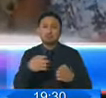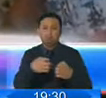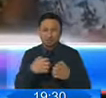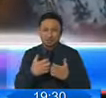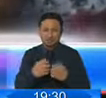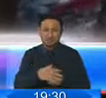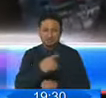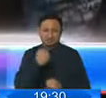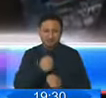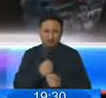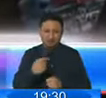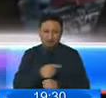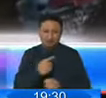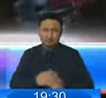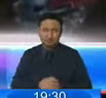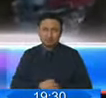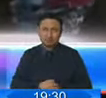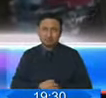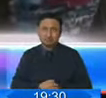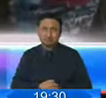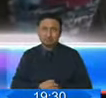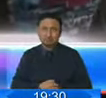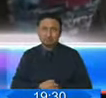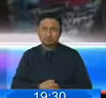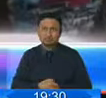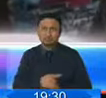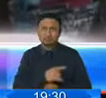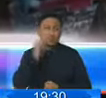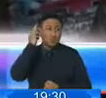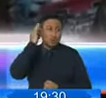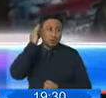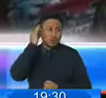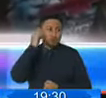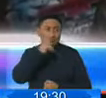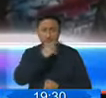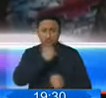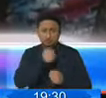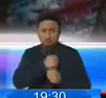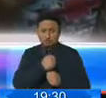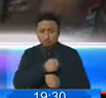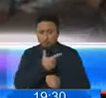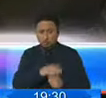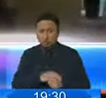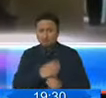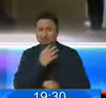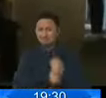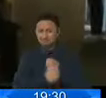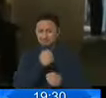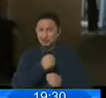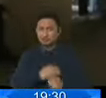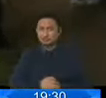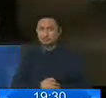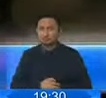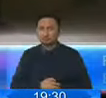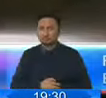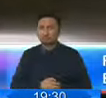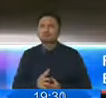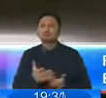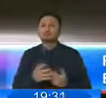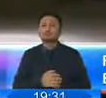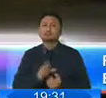que... Sí, es una chica ahí que trabajaba ahí algún tiempito. La tragedia sucedió